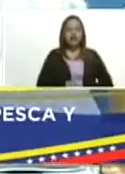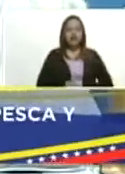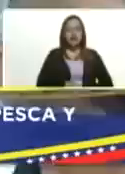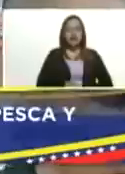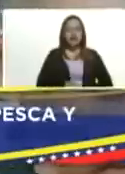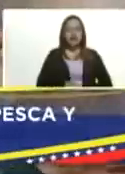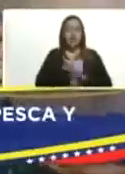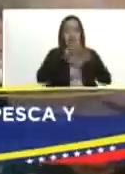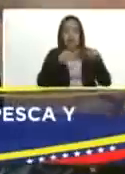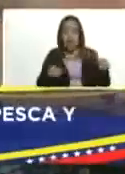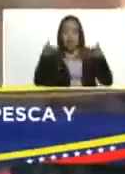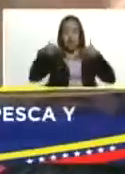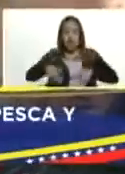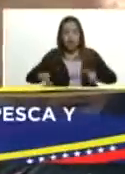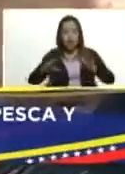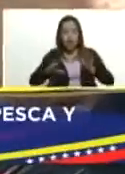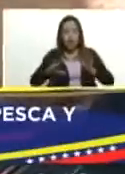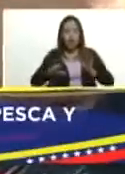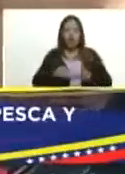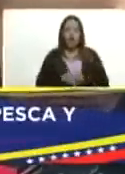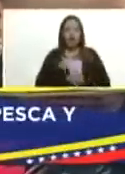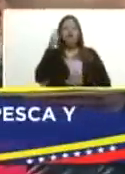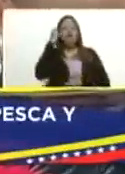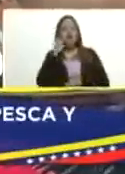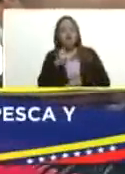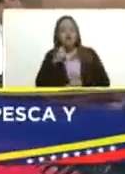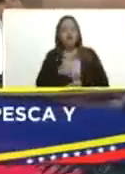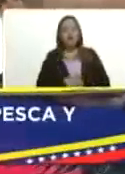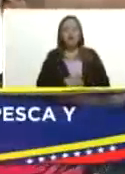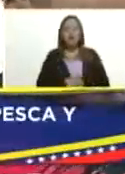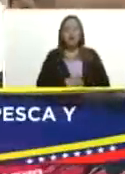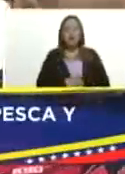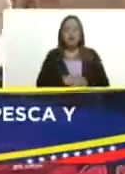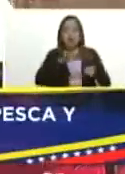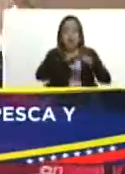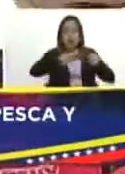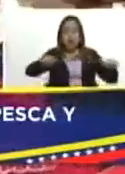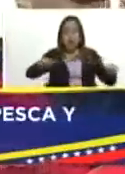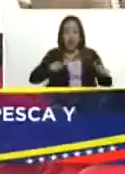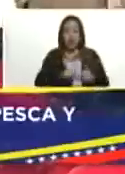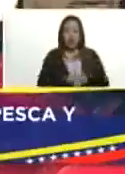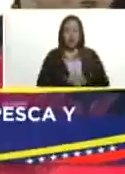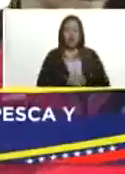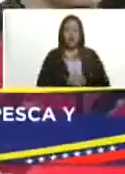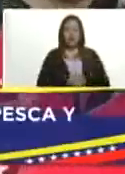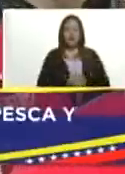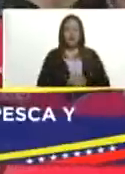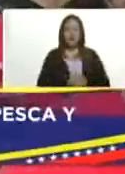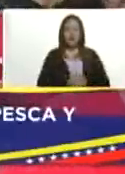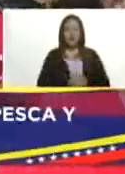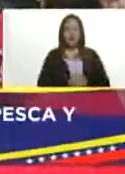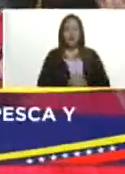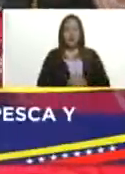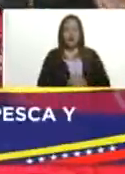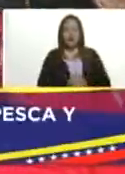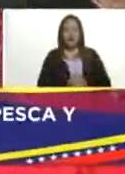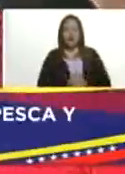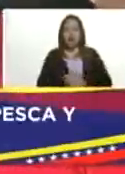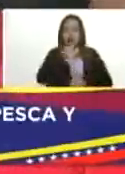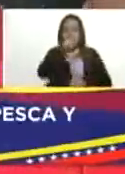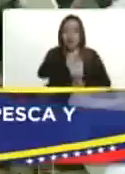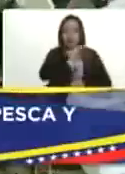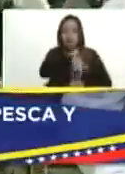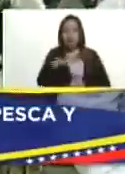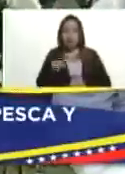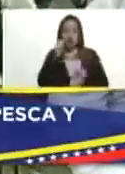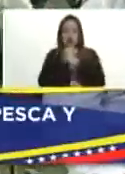del gran mariscal de Ayacucho, de María Rodríguez, la tierra, presidente, de Luis Mariano Rivera. Aquí están sus pescadores,